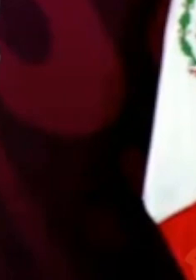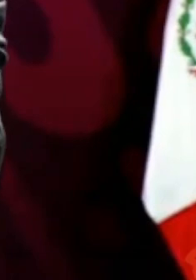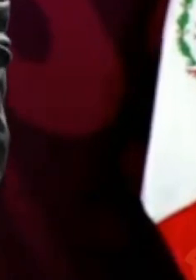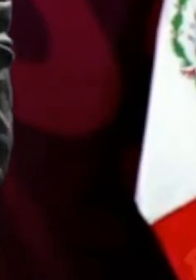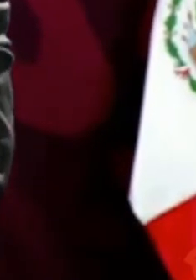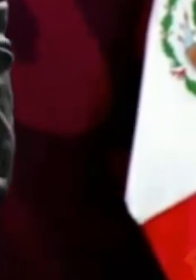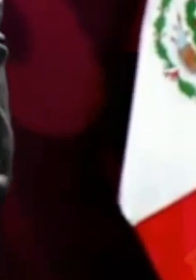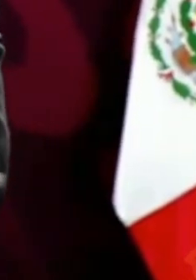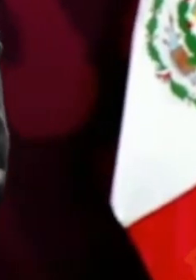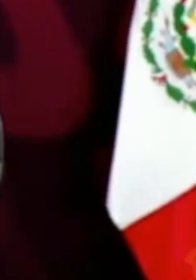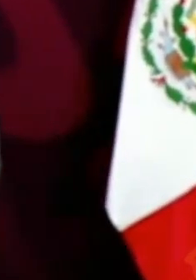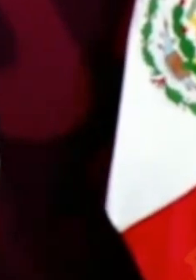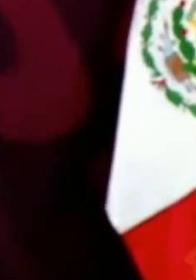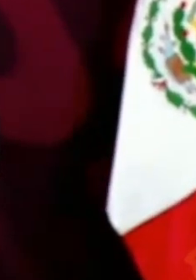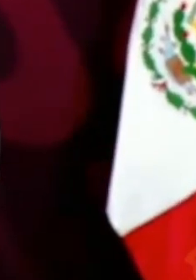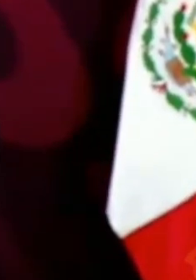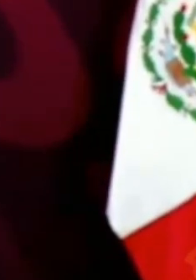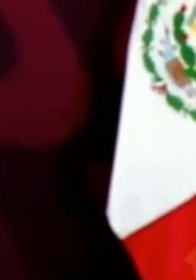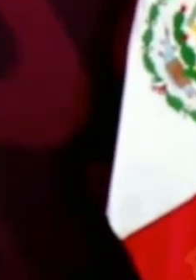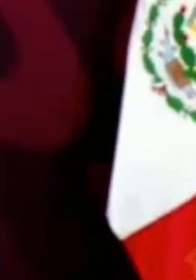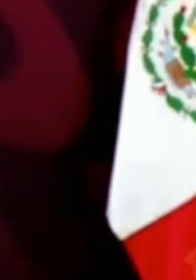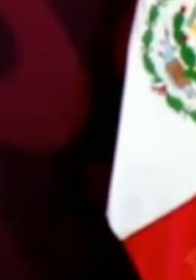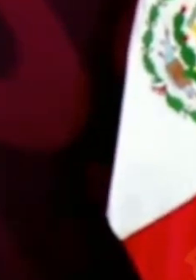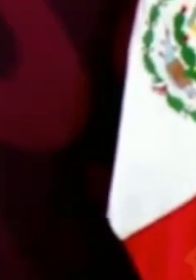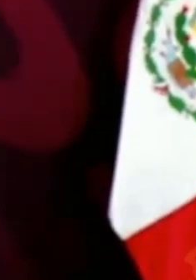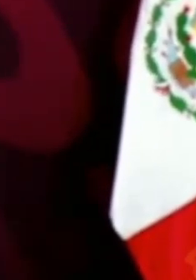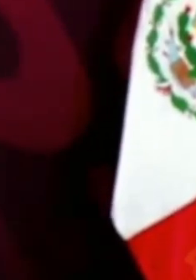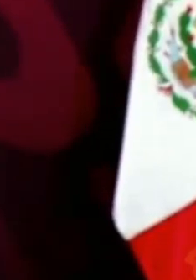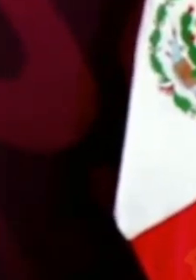O sea, yo los destapé